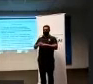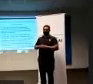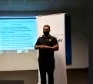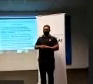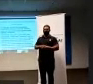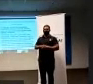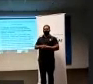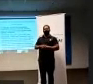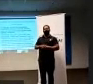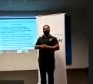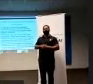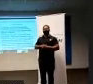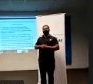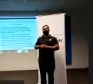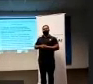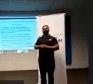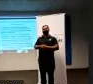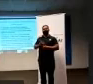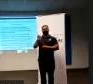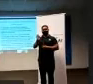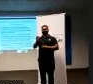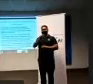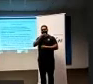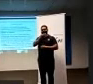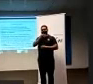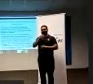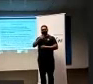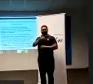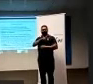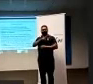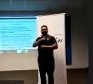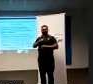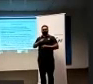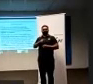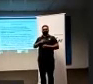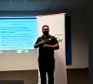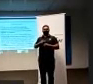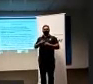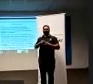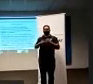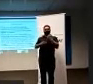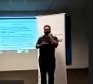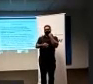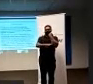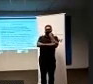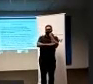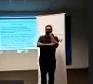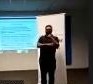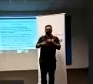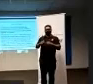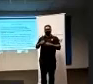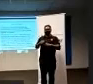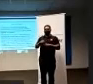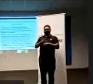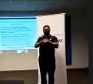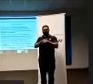sea por obesidad mórbida, por síndrome hipertensivo del embarazo, diabetes gestacional y pregestacional, patologías que